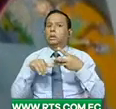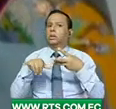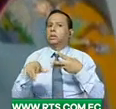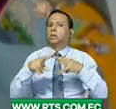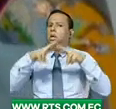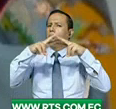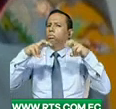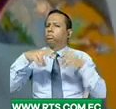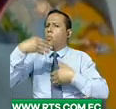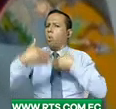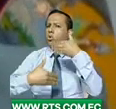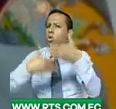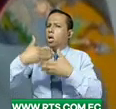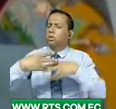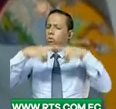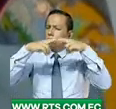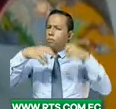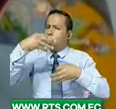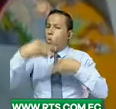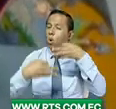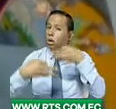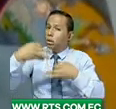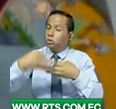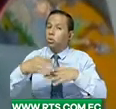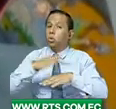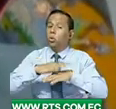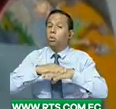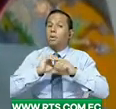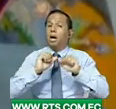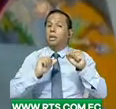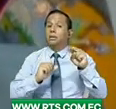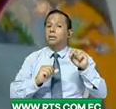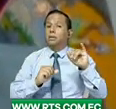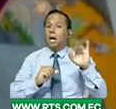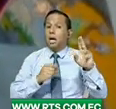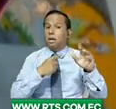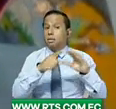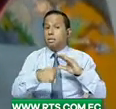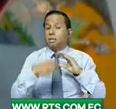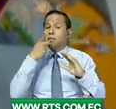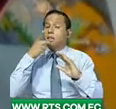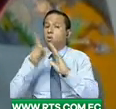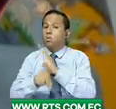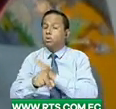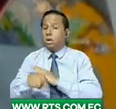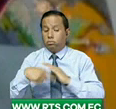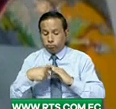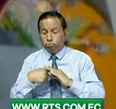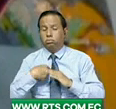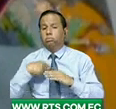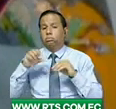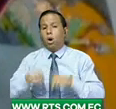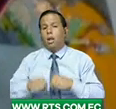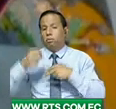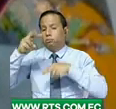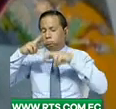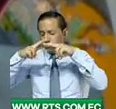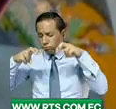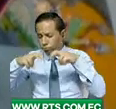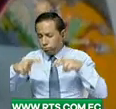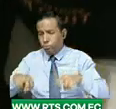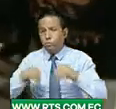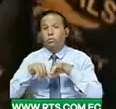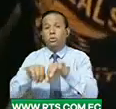procedimiento con base en la denuncia presentada por la SNAI y que obviamente necesitará una declaratoria previa que lo harán los